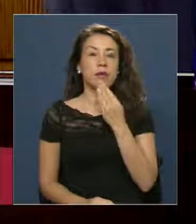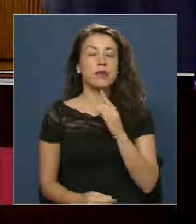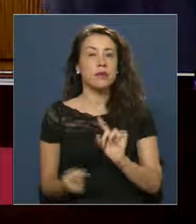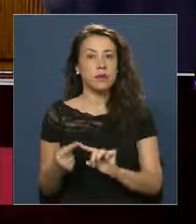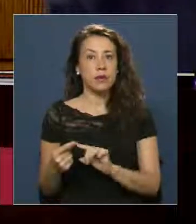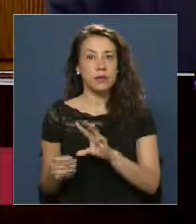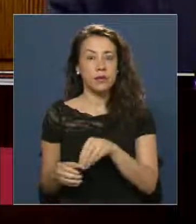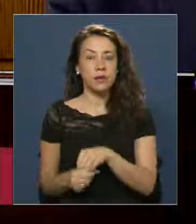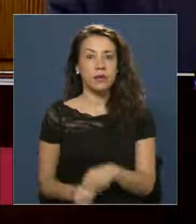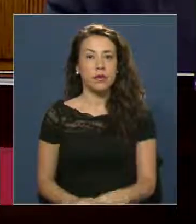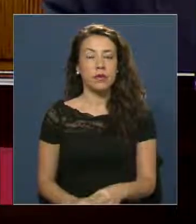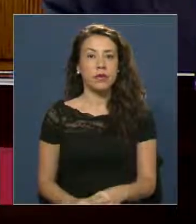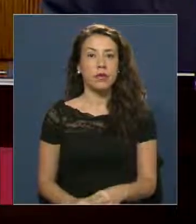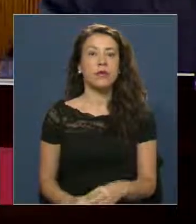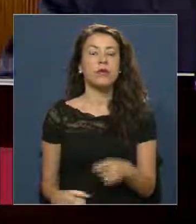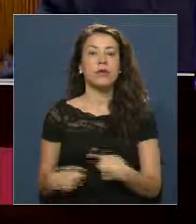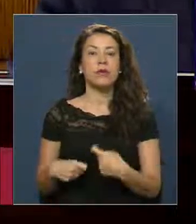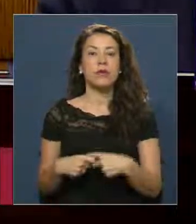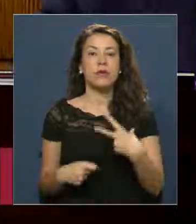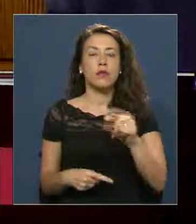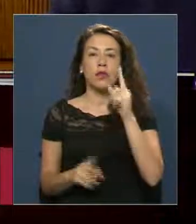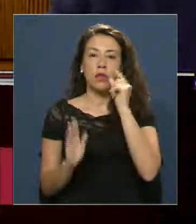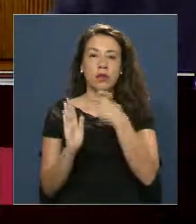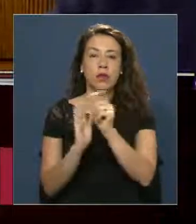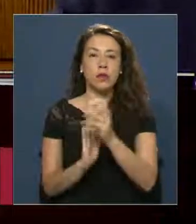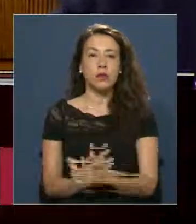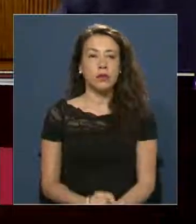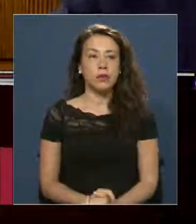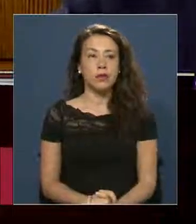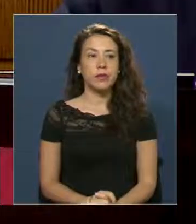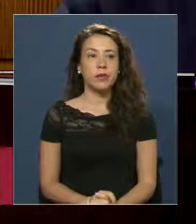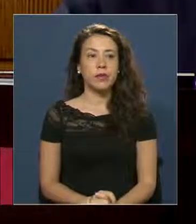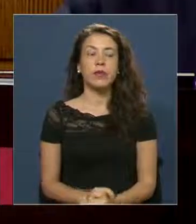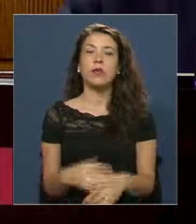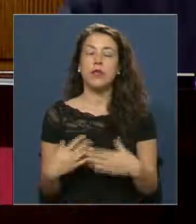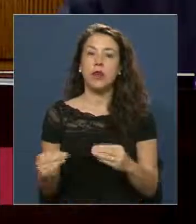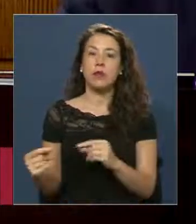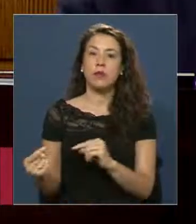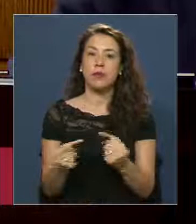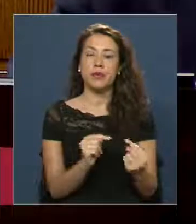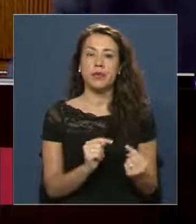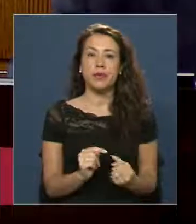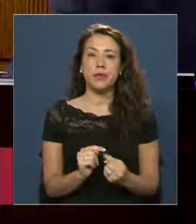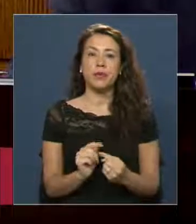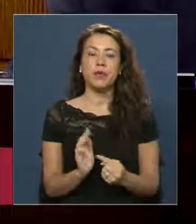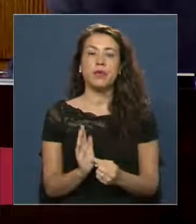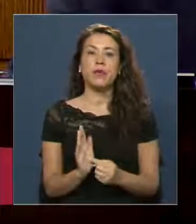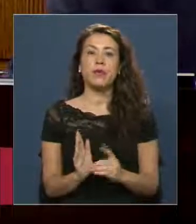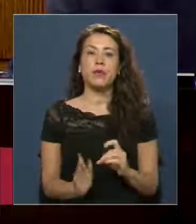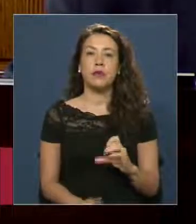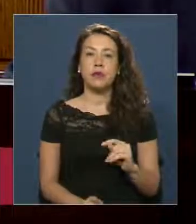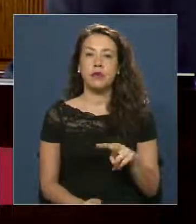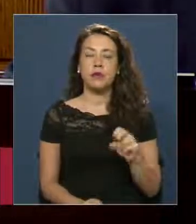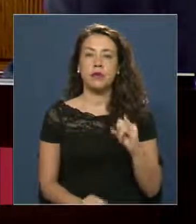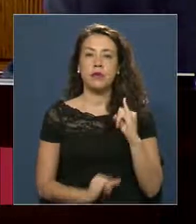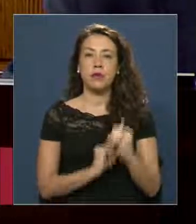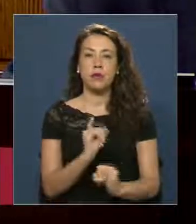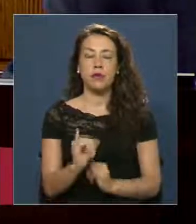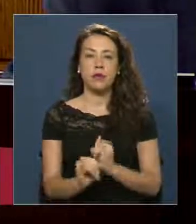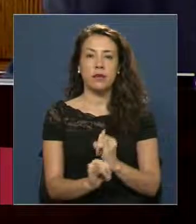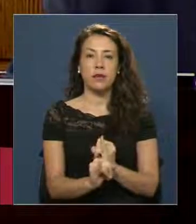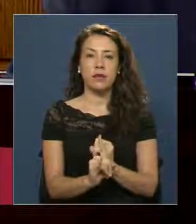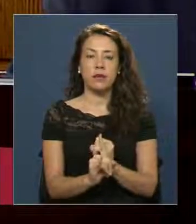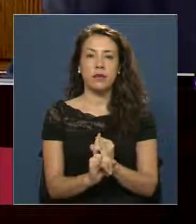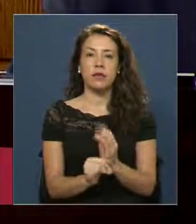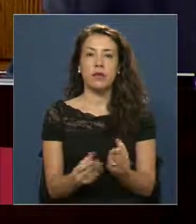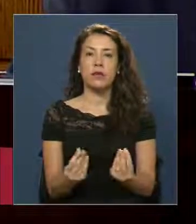parte, del negacionismo. Esto es algo que está discutido en la doctrina internacional. Parece